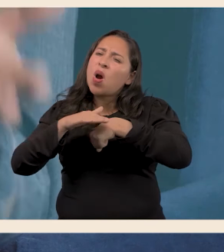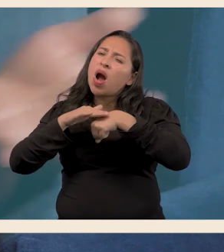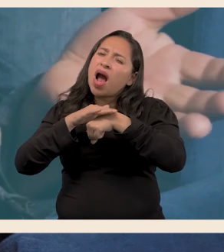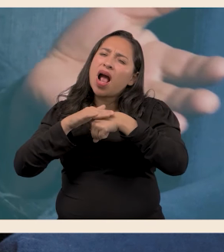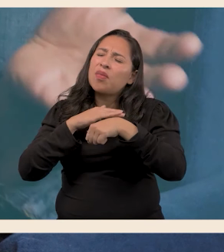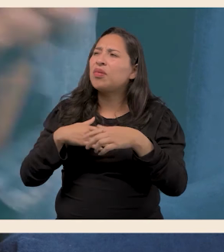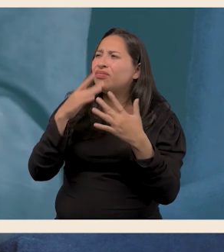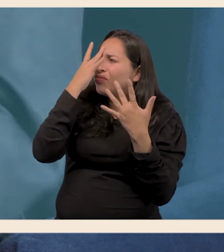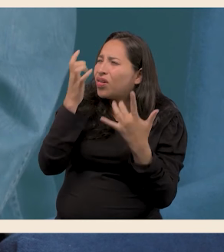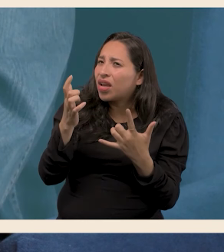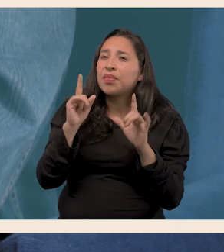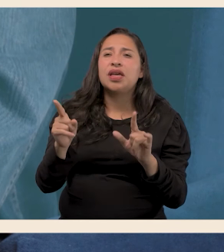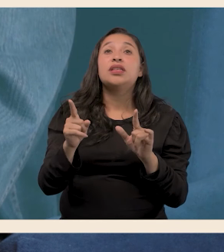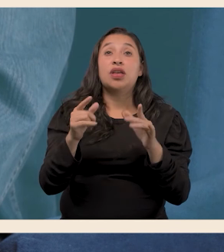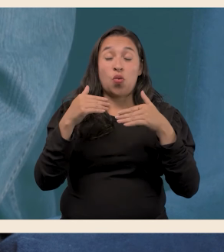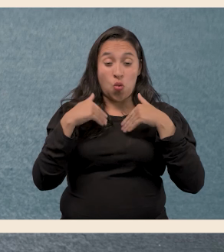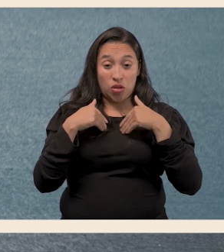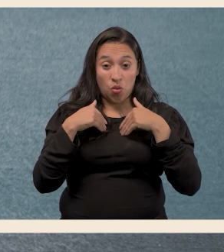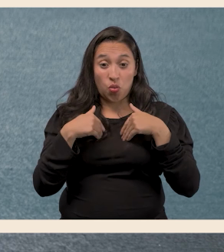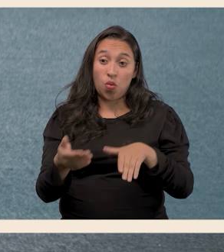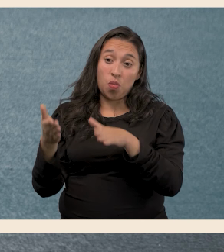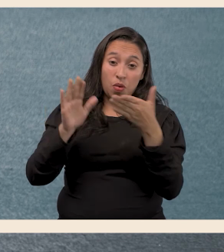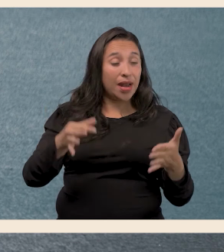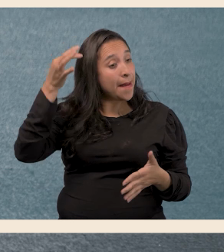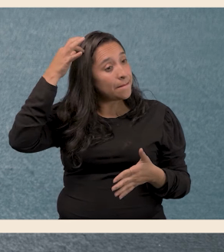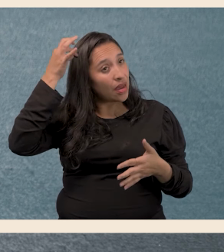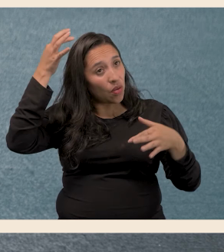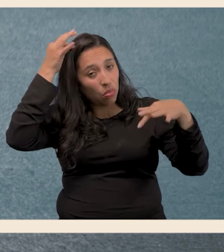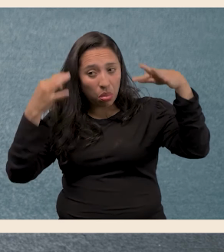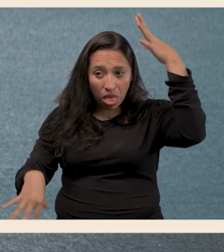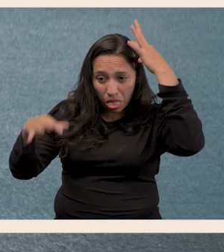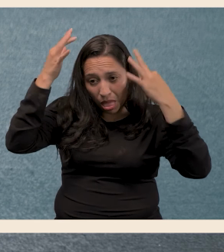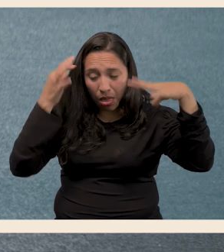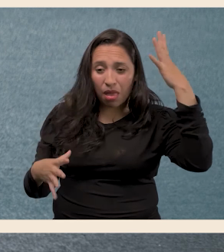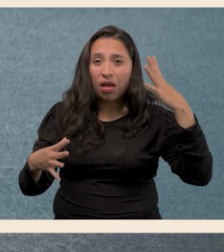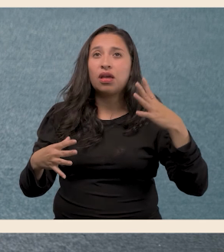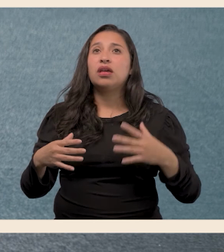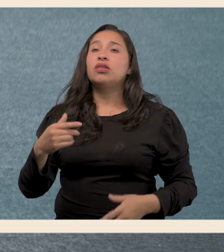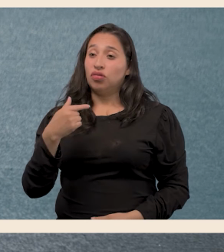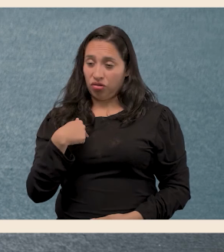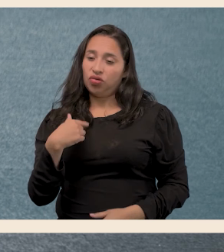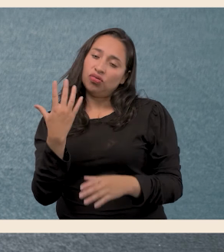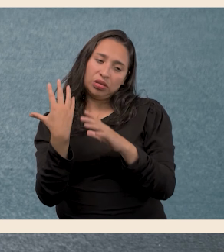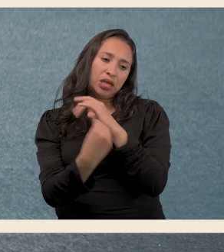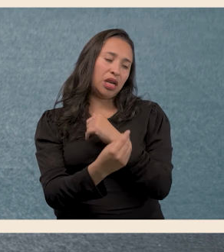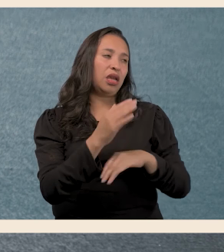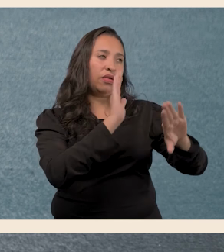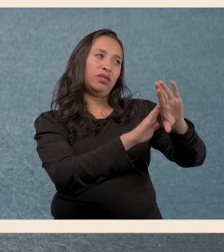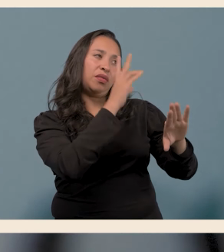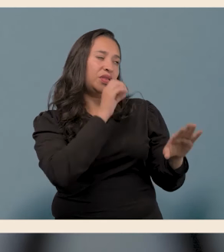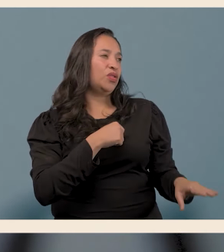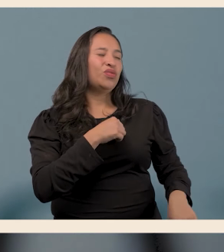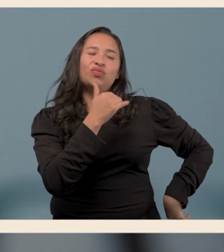Y yo salía y le decía a los hijos, Pacho no es. El Pacho no es.